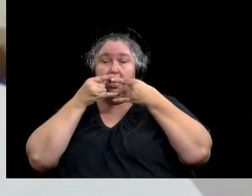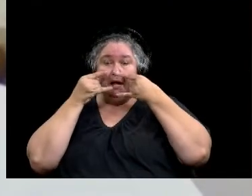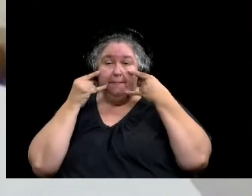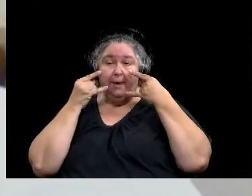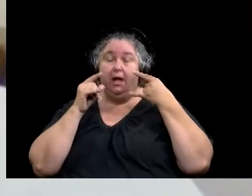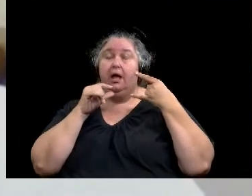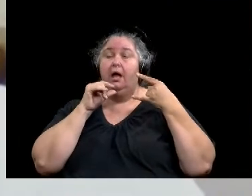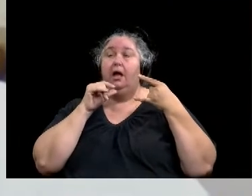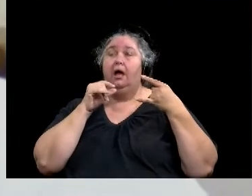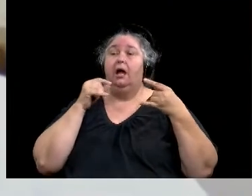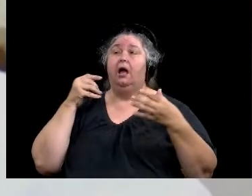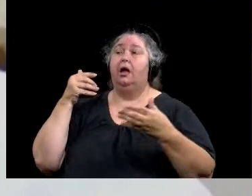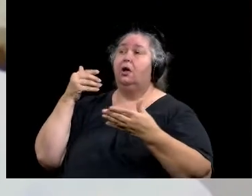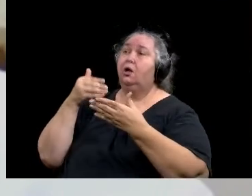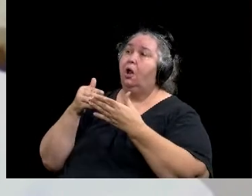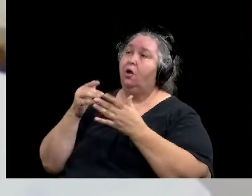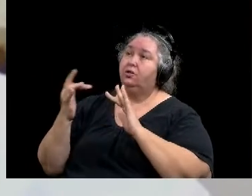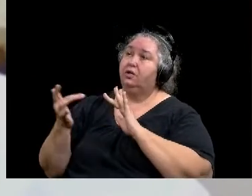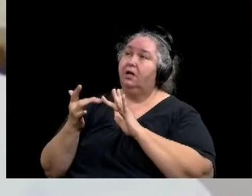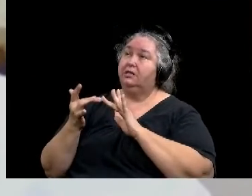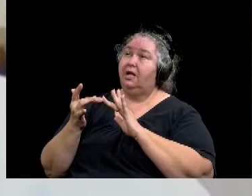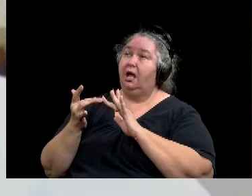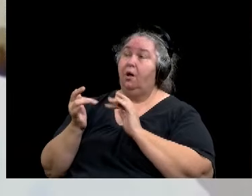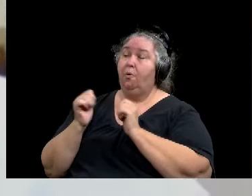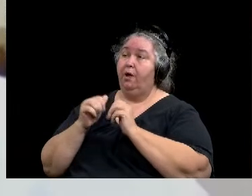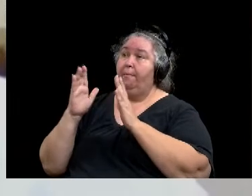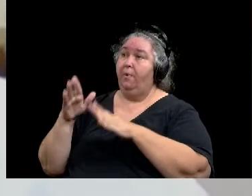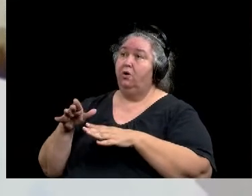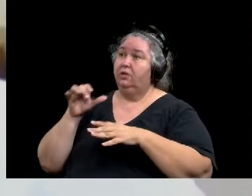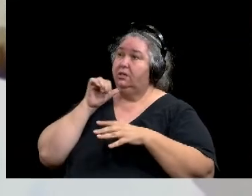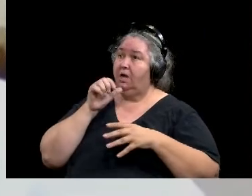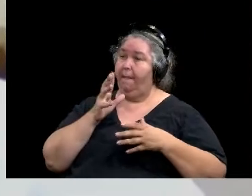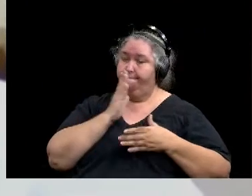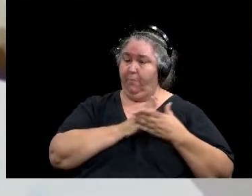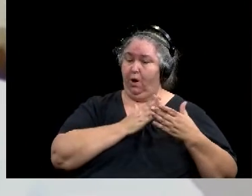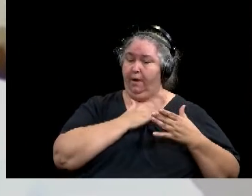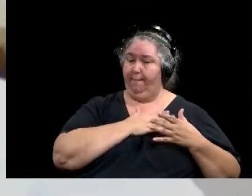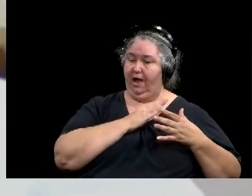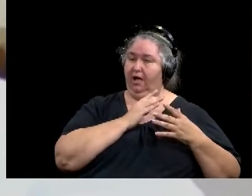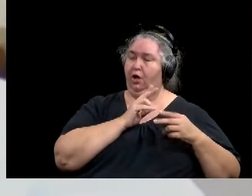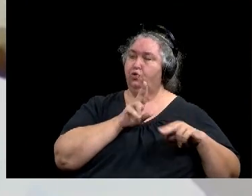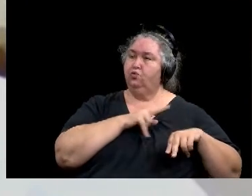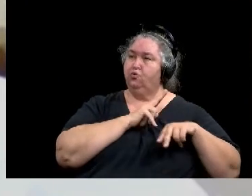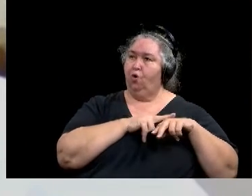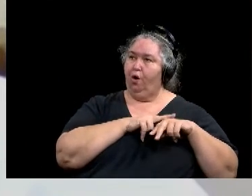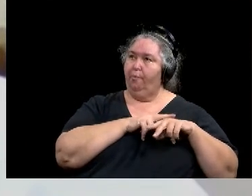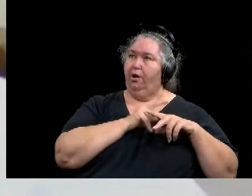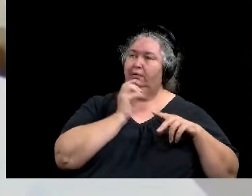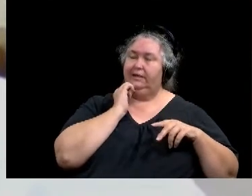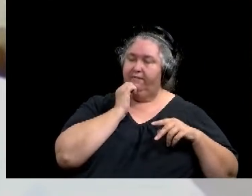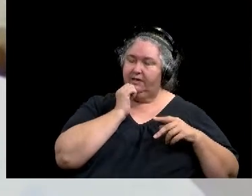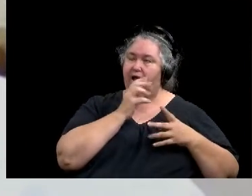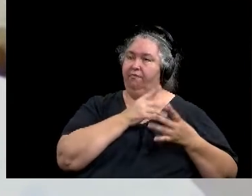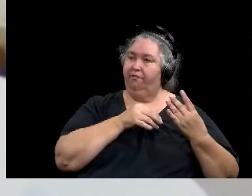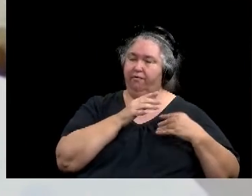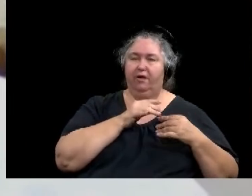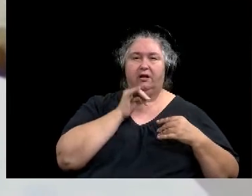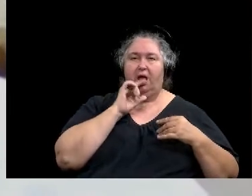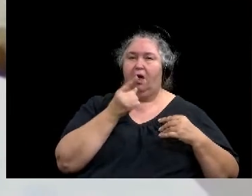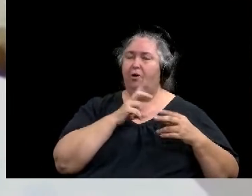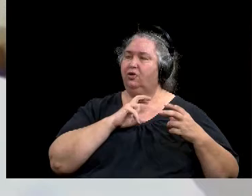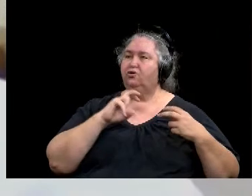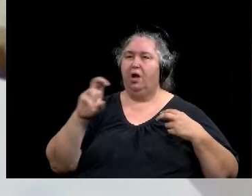cualquier persona que están en contacto con personas que no tengan más caras están arriesgados a